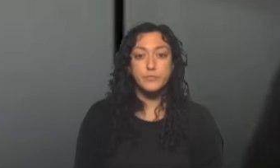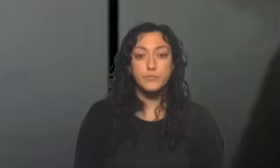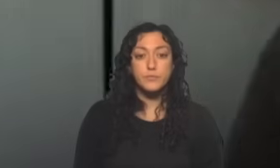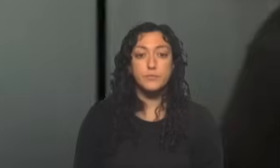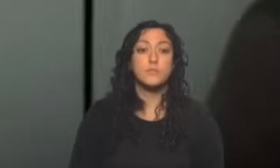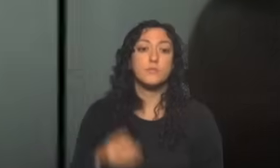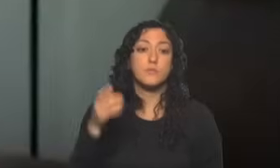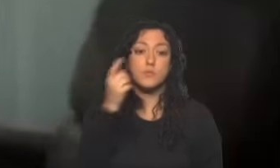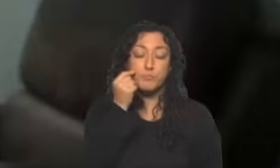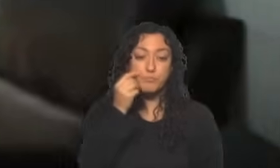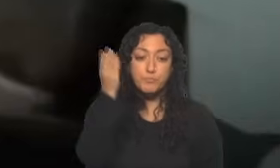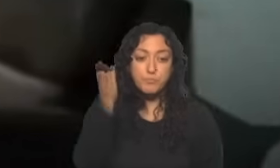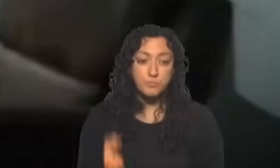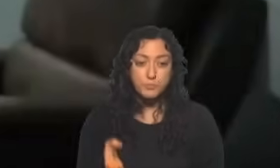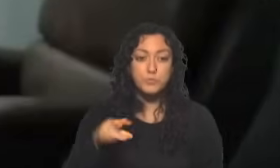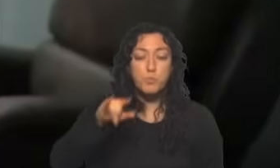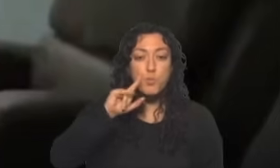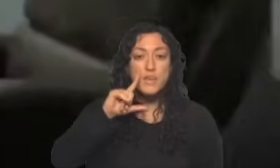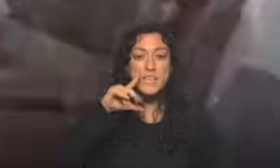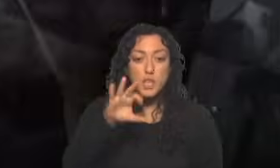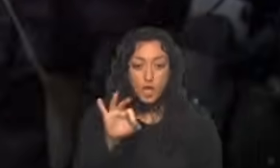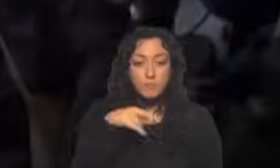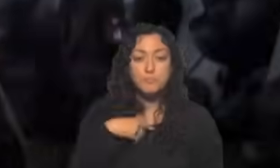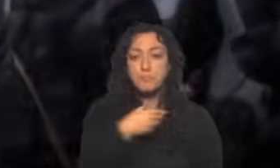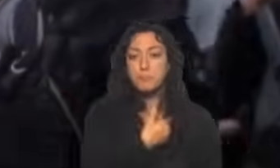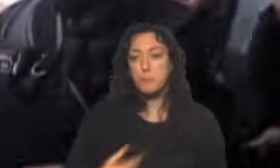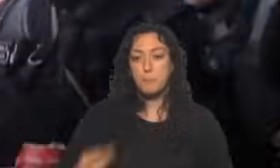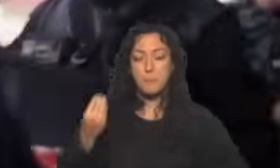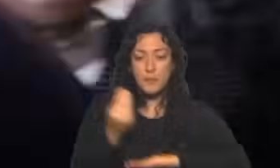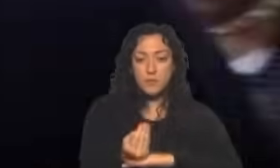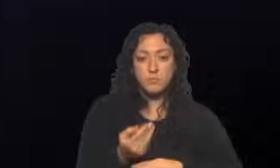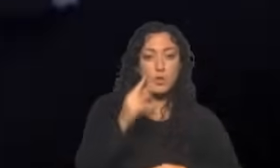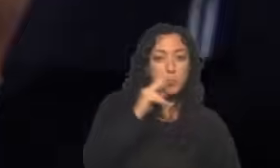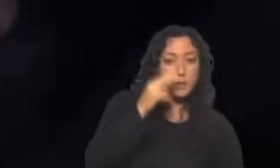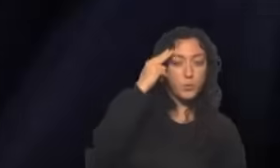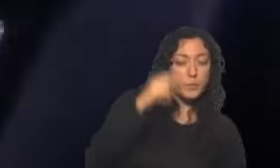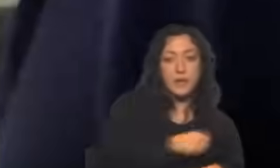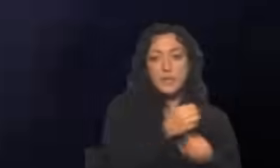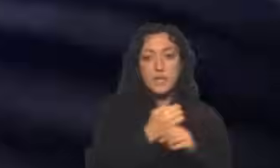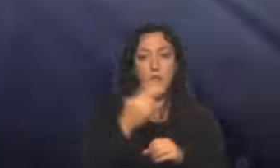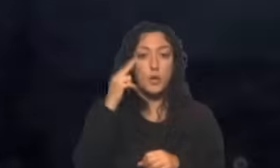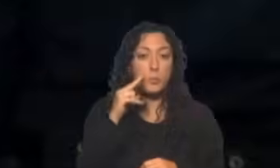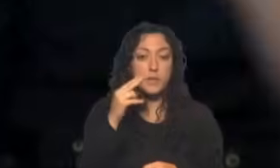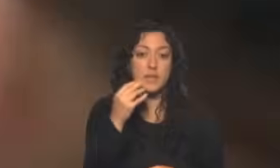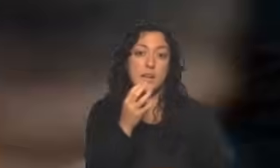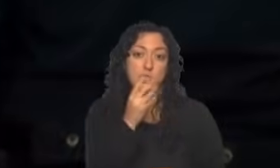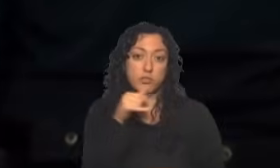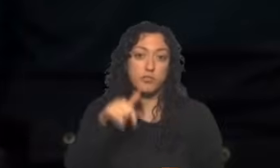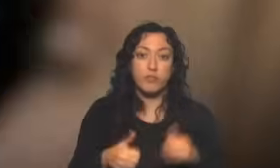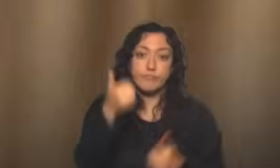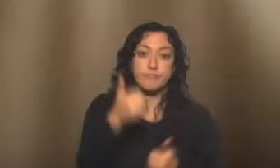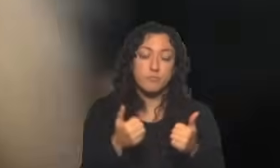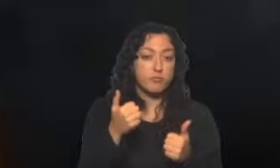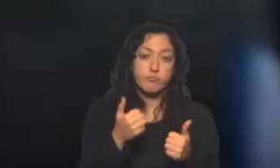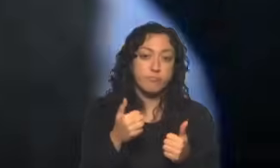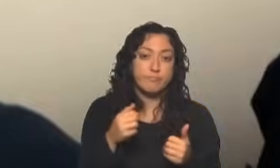Mulino se postuló como delfín del magnate Ricardo Martinelli, quien gobernó Panamá entre 2009 y 2014 y quedó afuera de la competencia electoral por